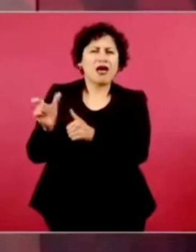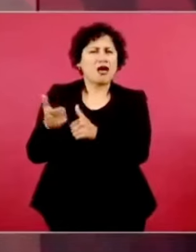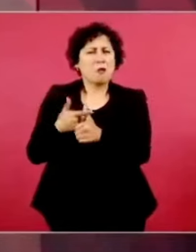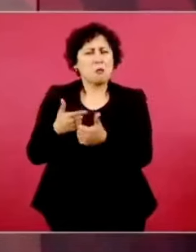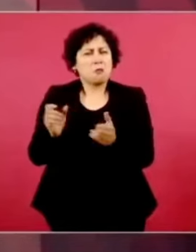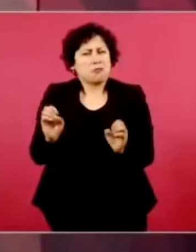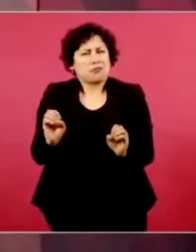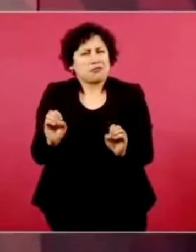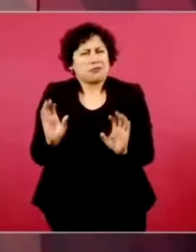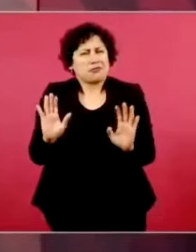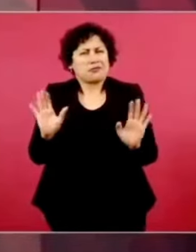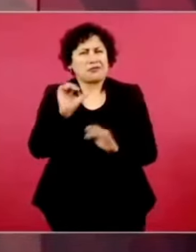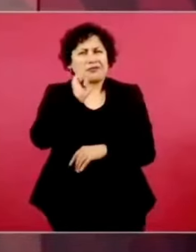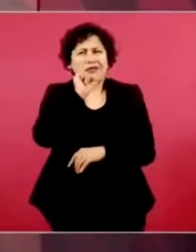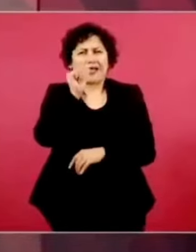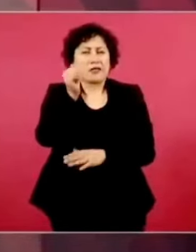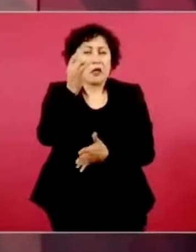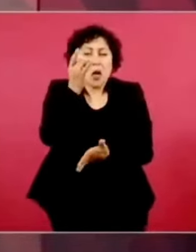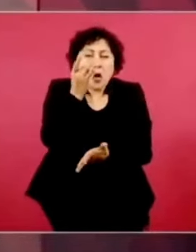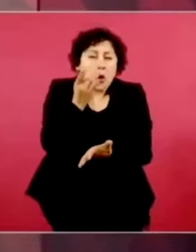sino pensando que